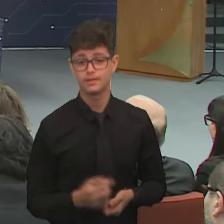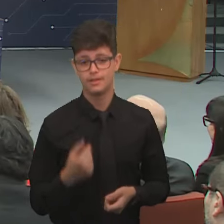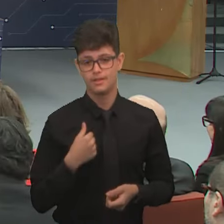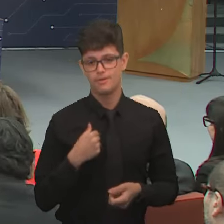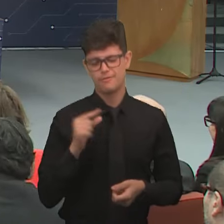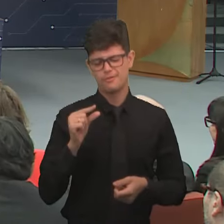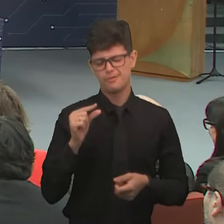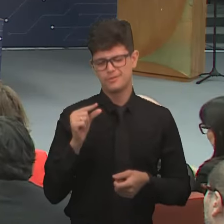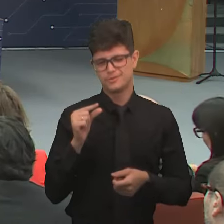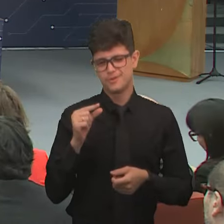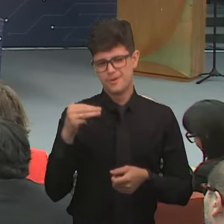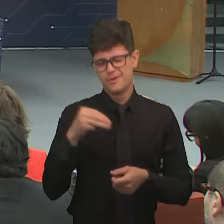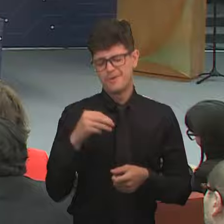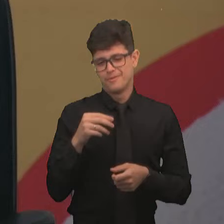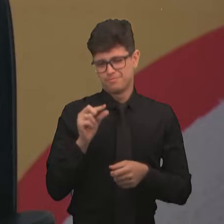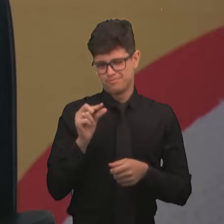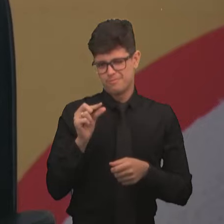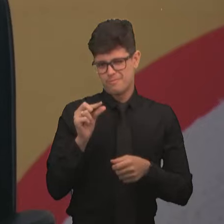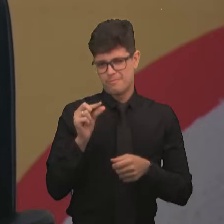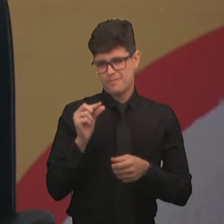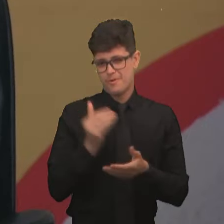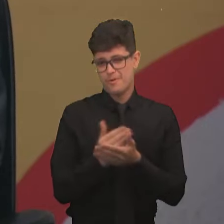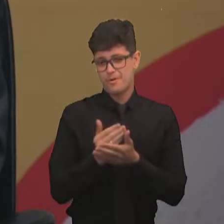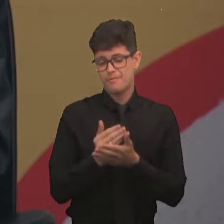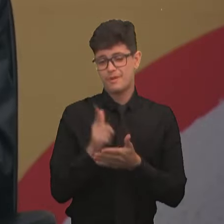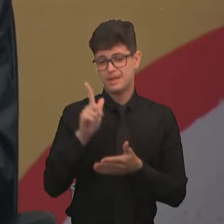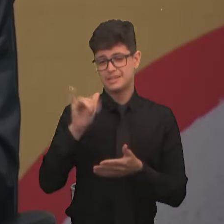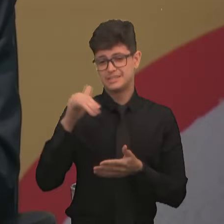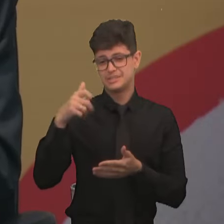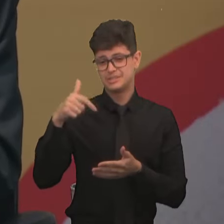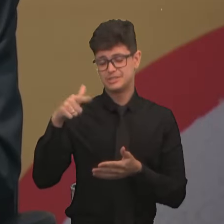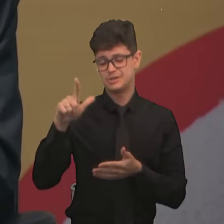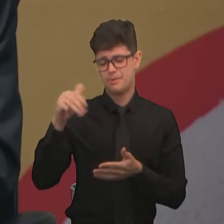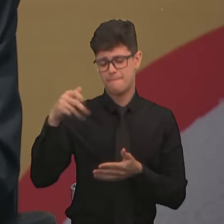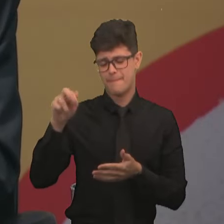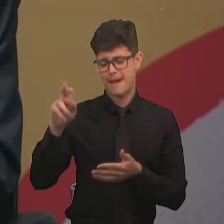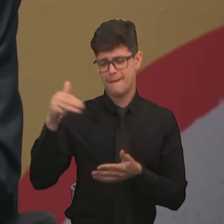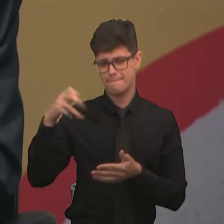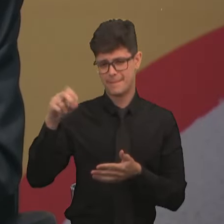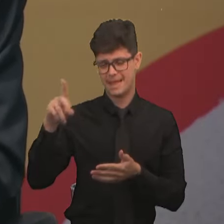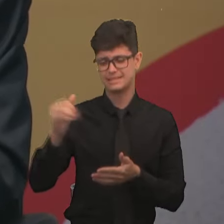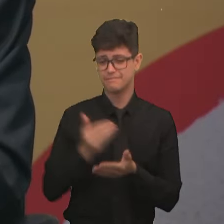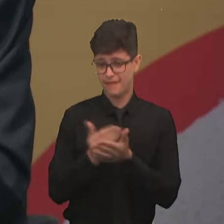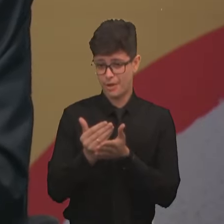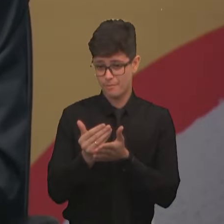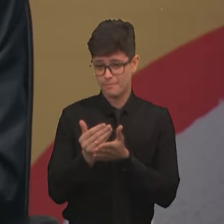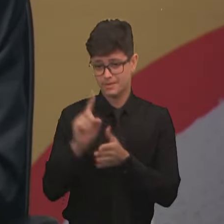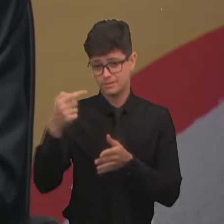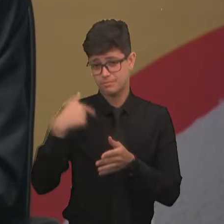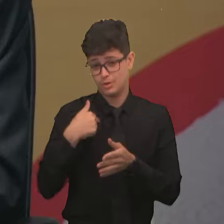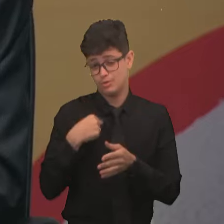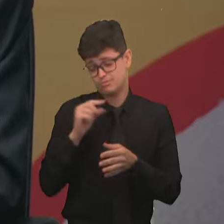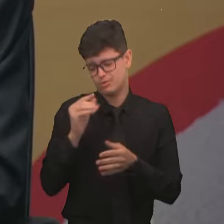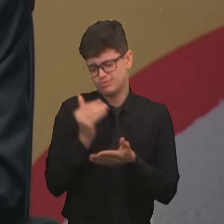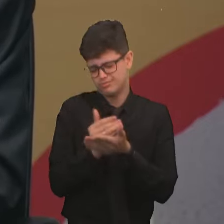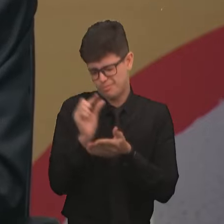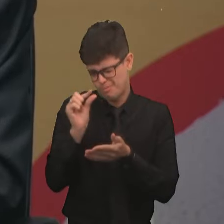Voy a quedar más unos minutitos para el inicio de la presentación del ministro Gilmar Mendes. Después voy a salir,